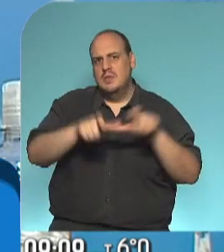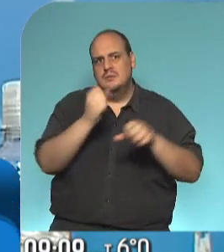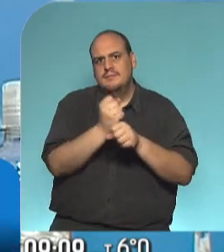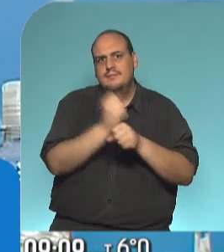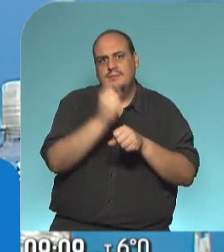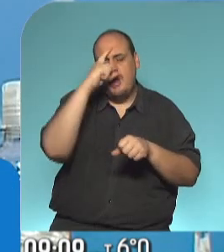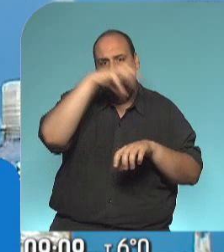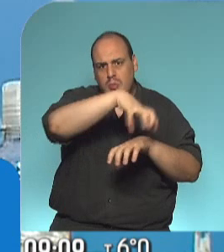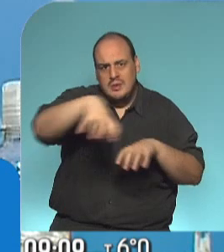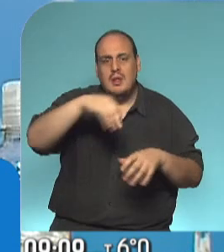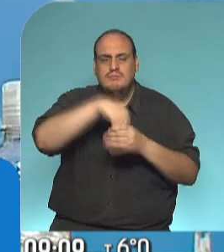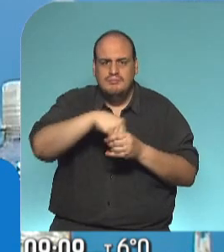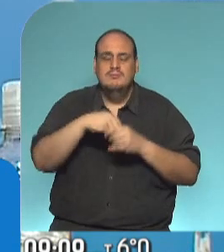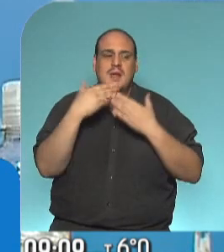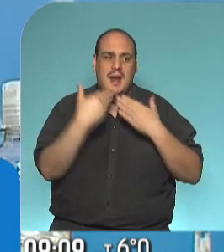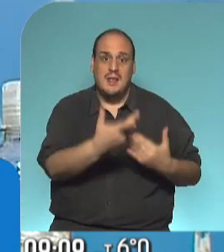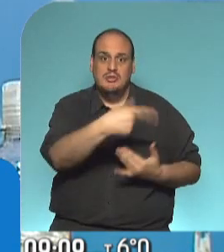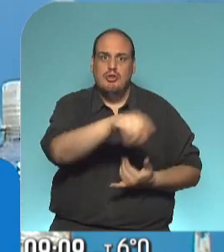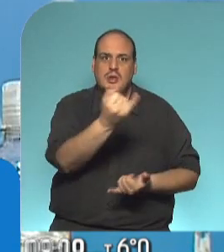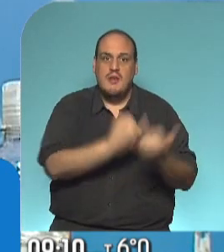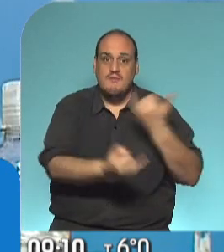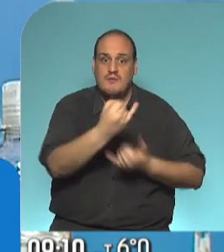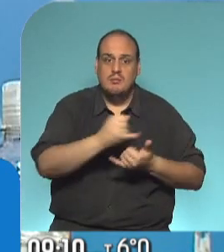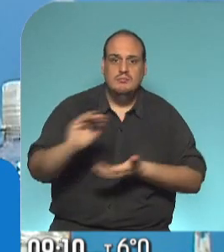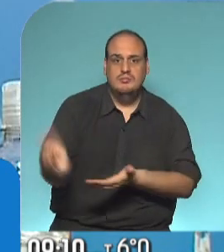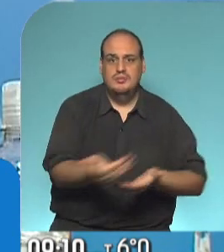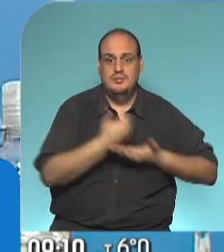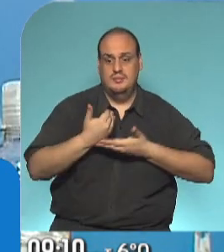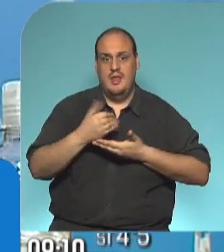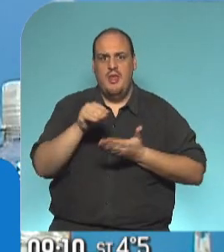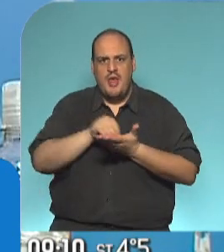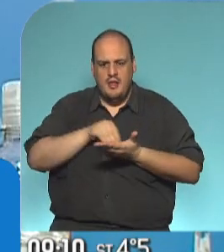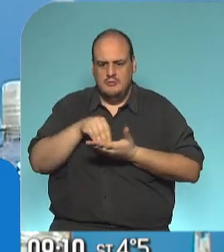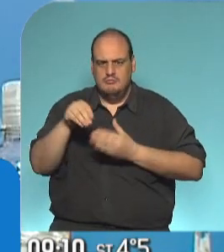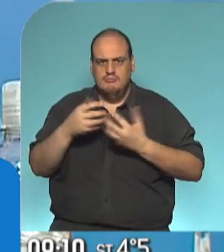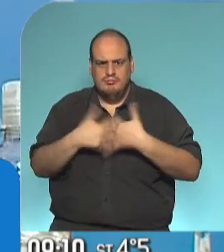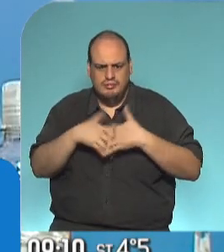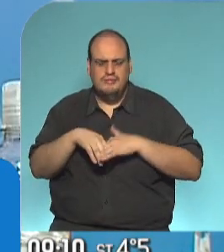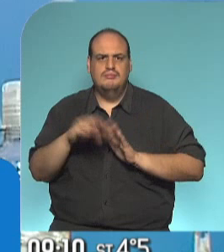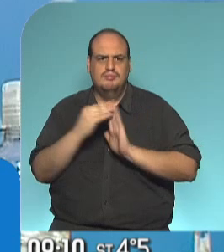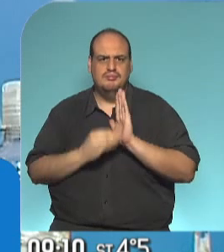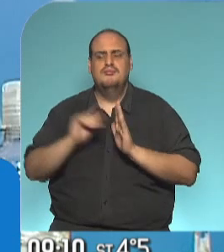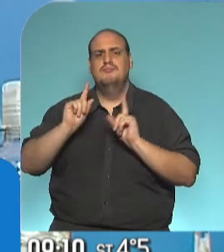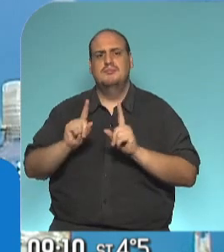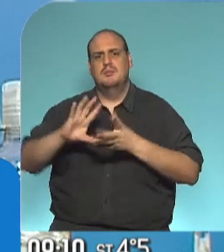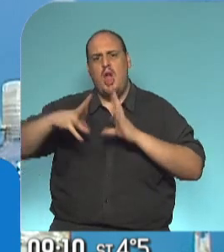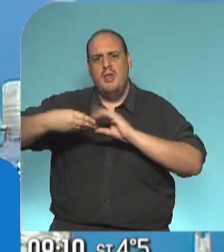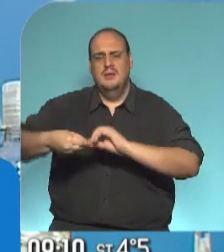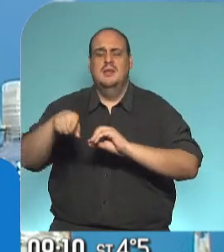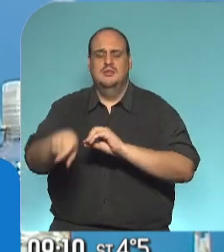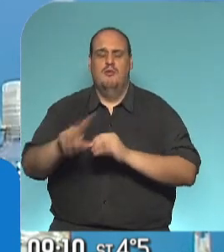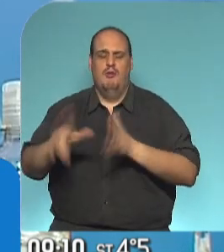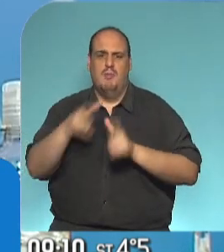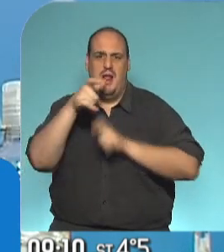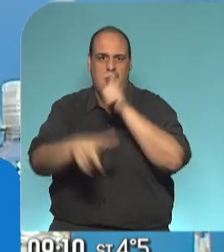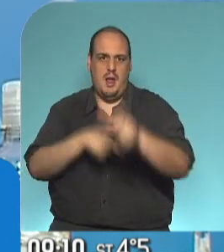salud que a partir de su información nos permiten el procesamiento de los datos, la adaptación permanente del plan sanitario de